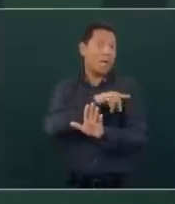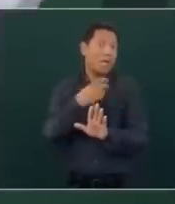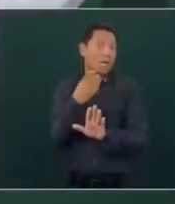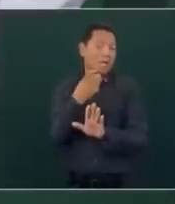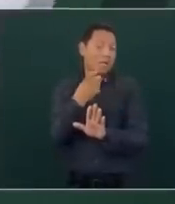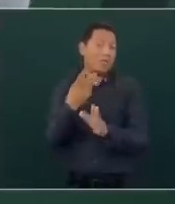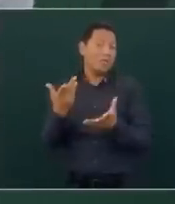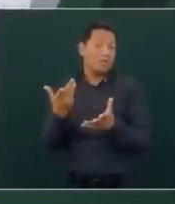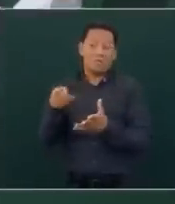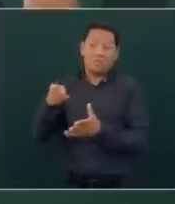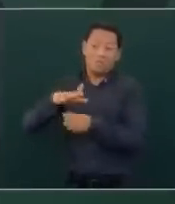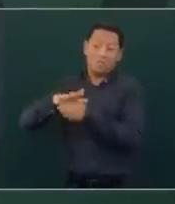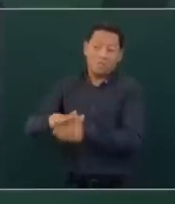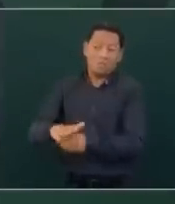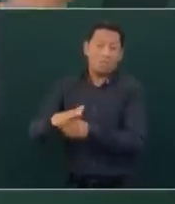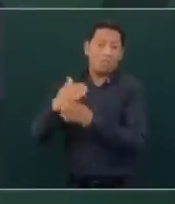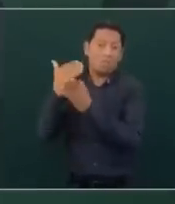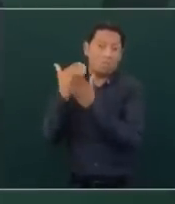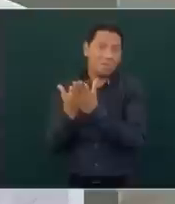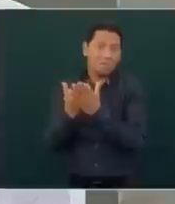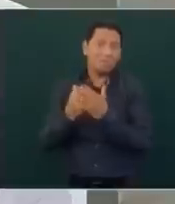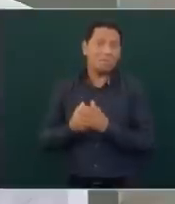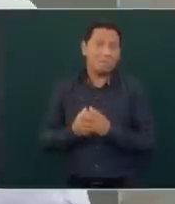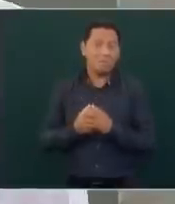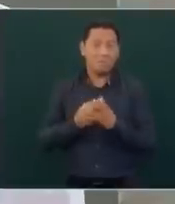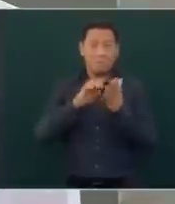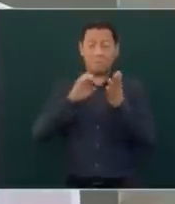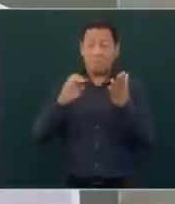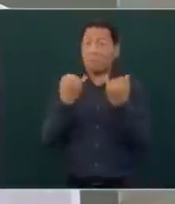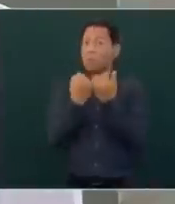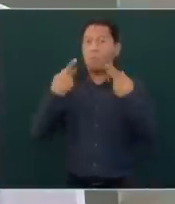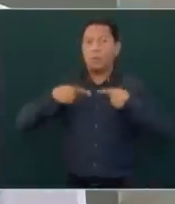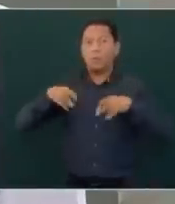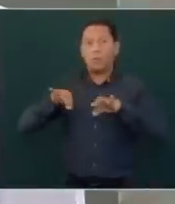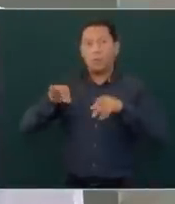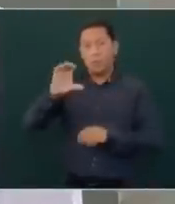Eso pasó en el periodo neoliberal. En el caso de los obreros, lo mismo.